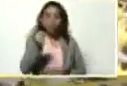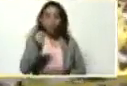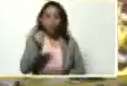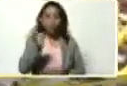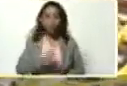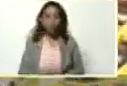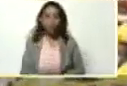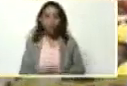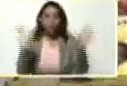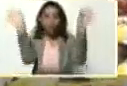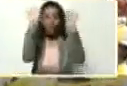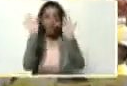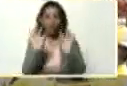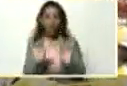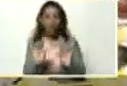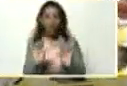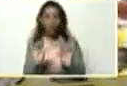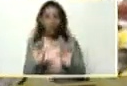de manera